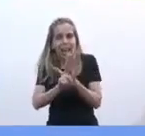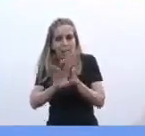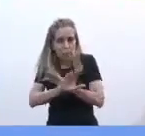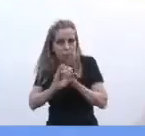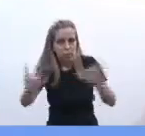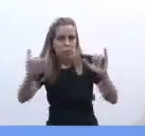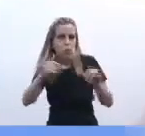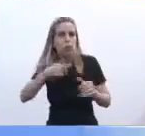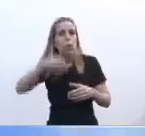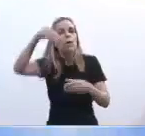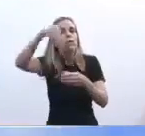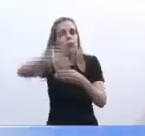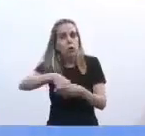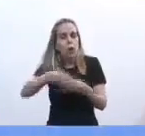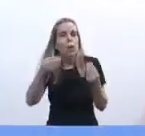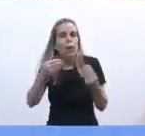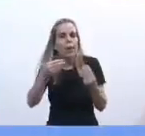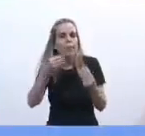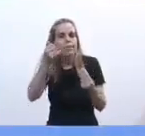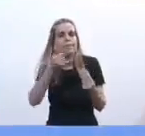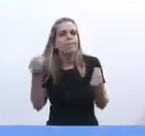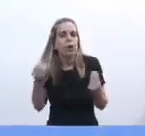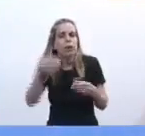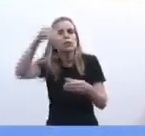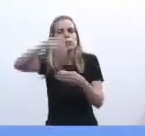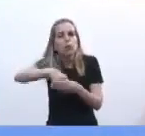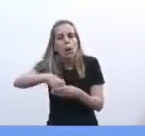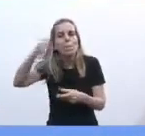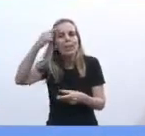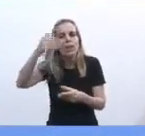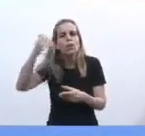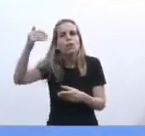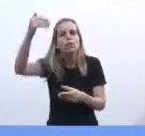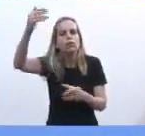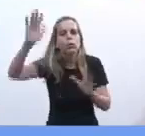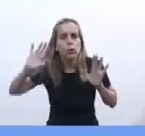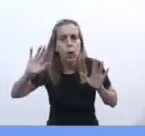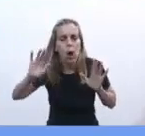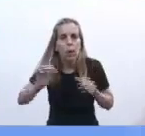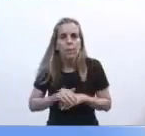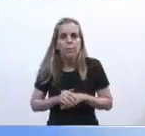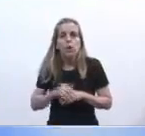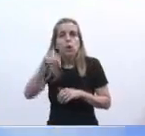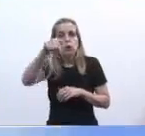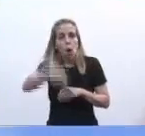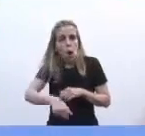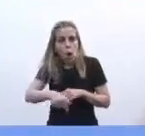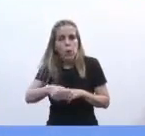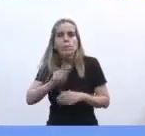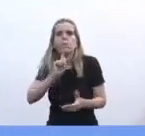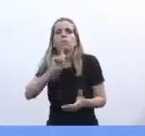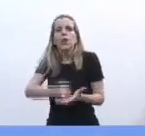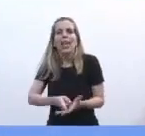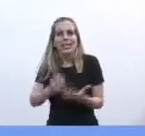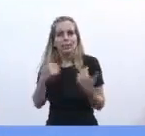funda en que es un gozo para el futuro elegí legislar hoy el cine me